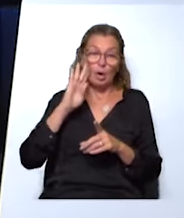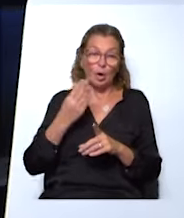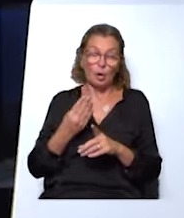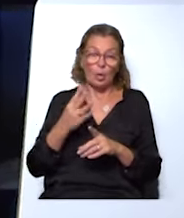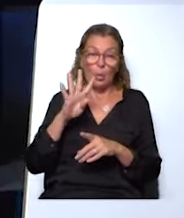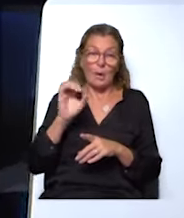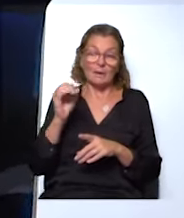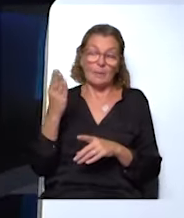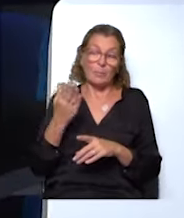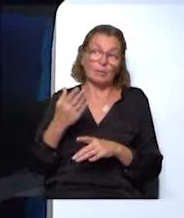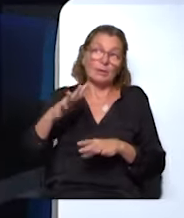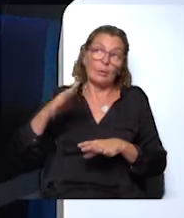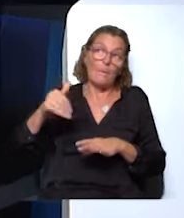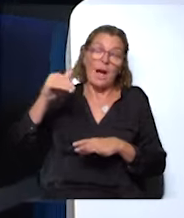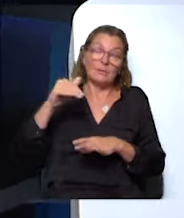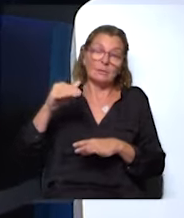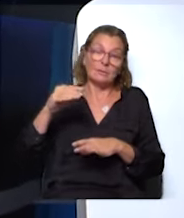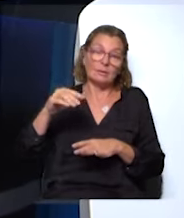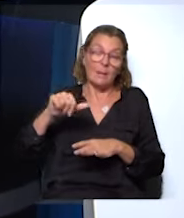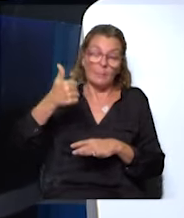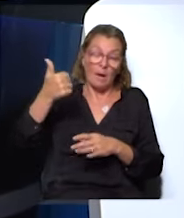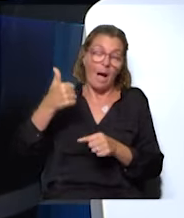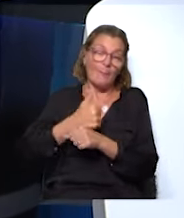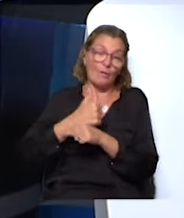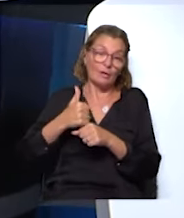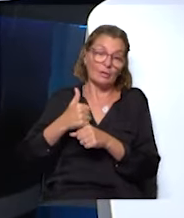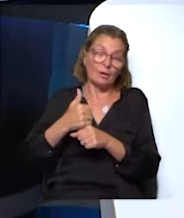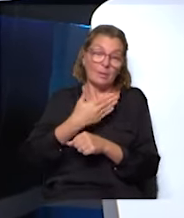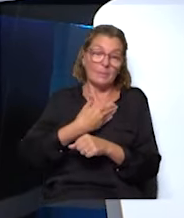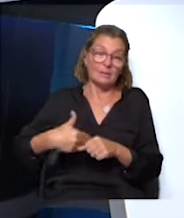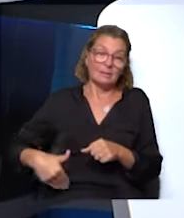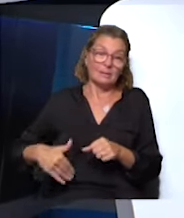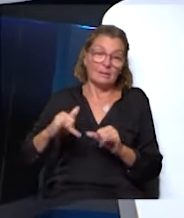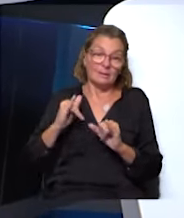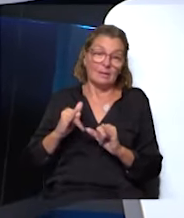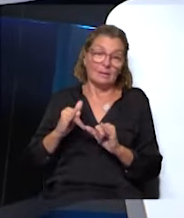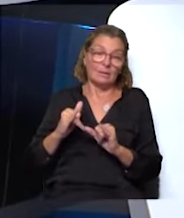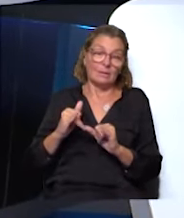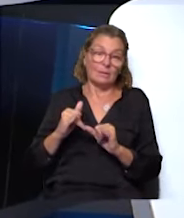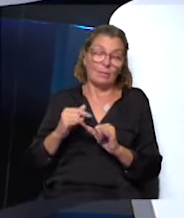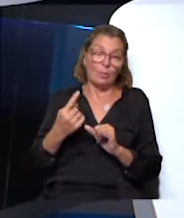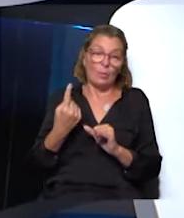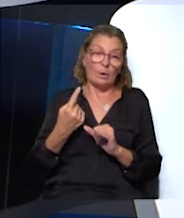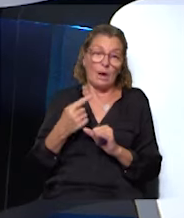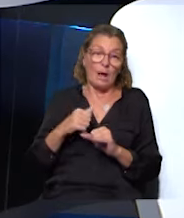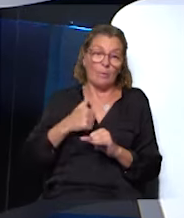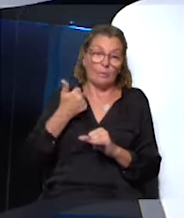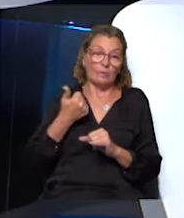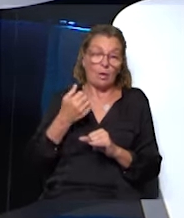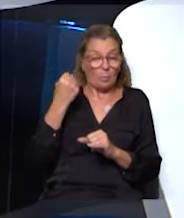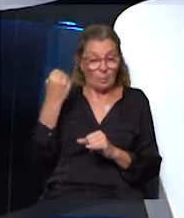40 y pico por de de popularidad de aprobación del presidente sigue siendo una una aprobación